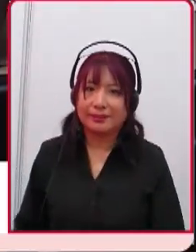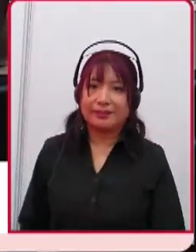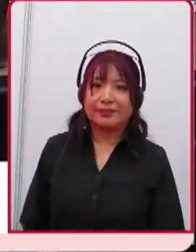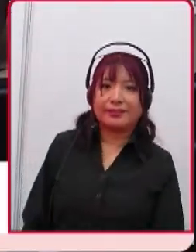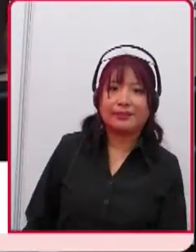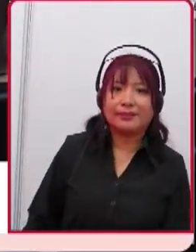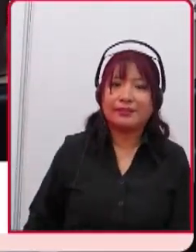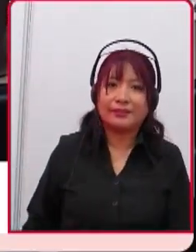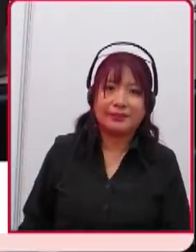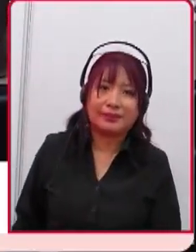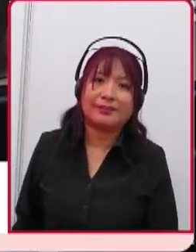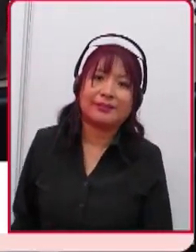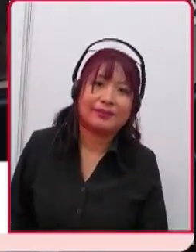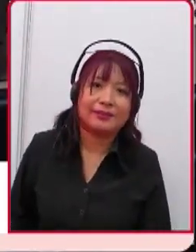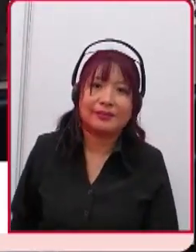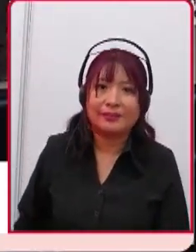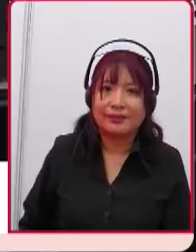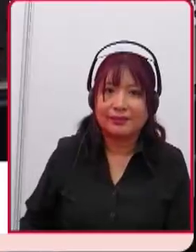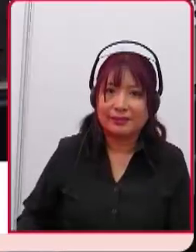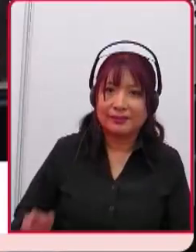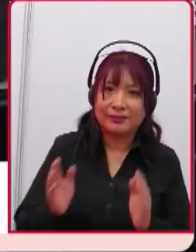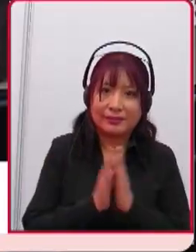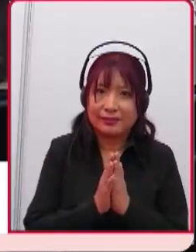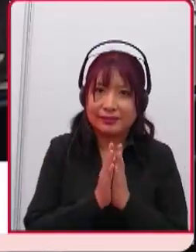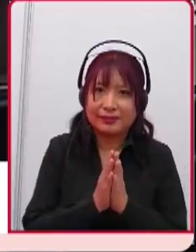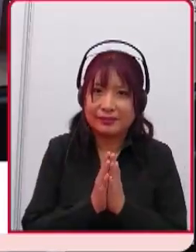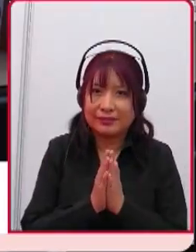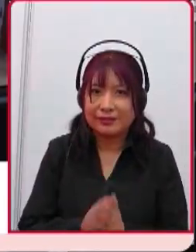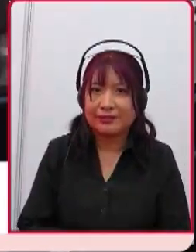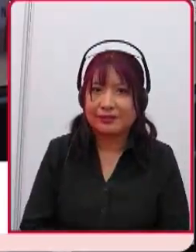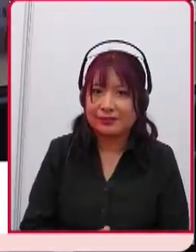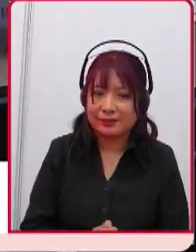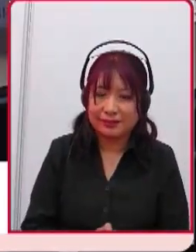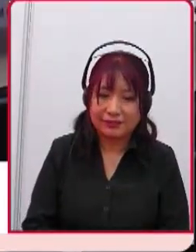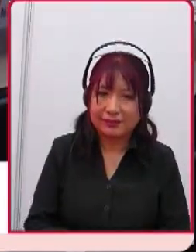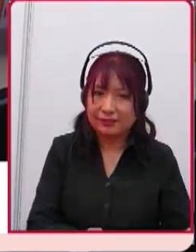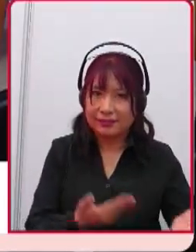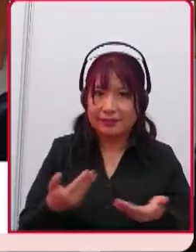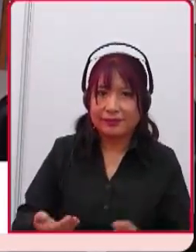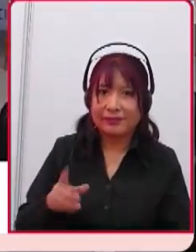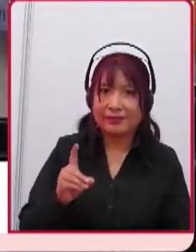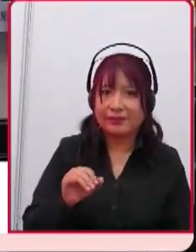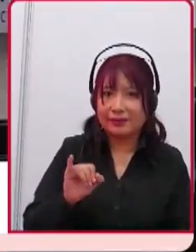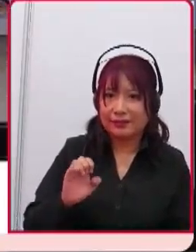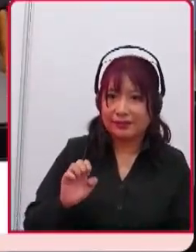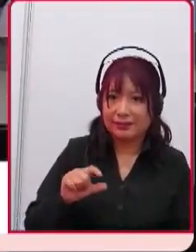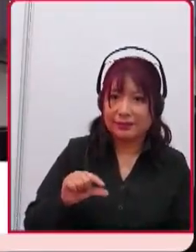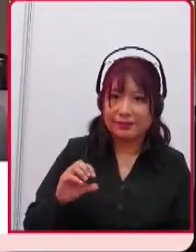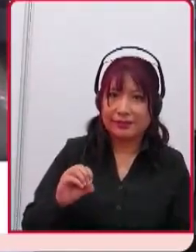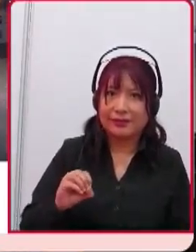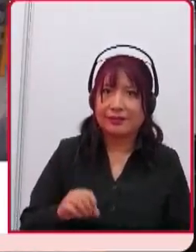Ok, por favor, invitamos al estrado a Diego. ¿No? Diego